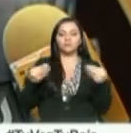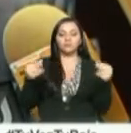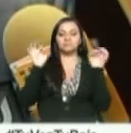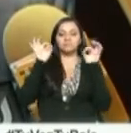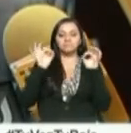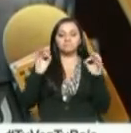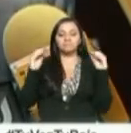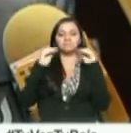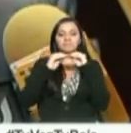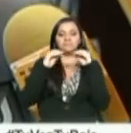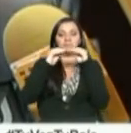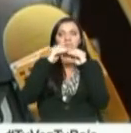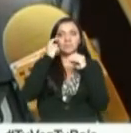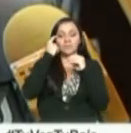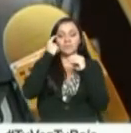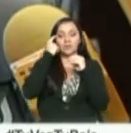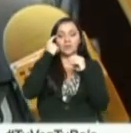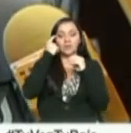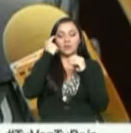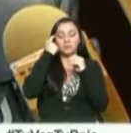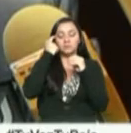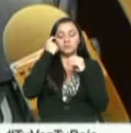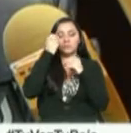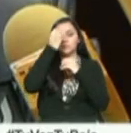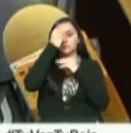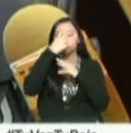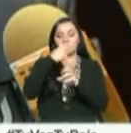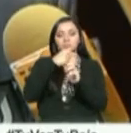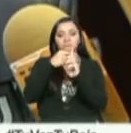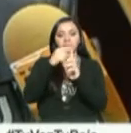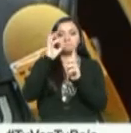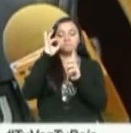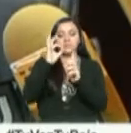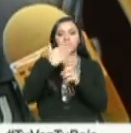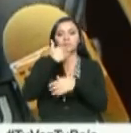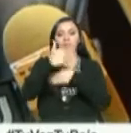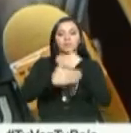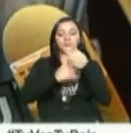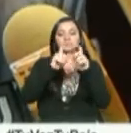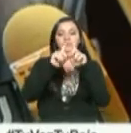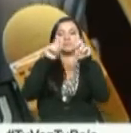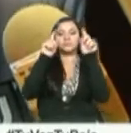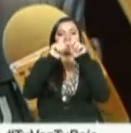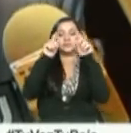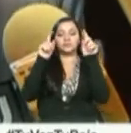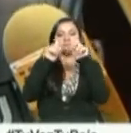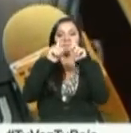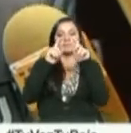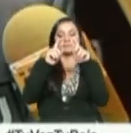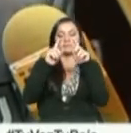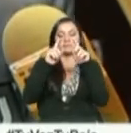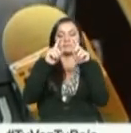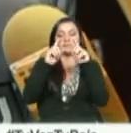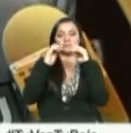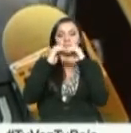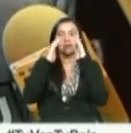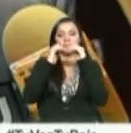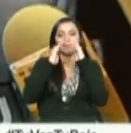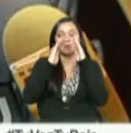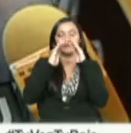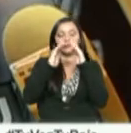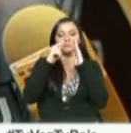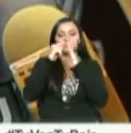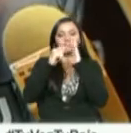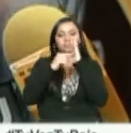las más concretas informaciones sobre las empresas offshore en Panamá relacionadas al